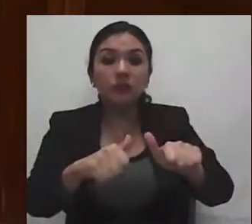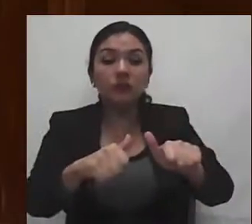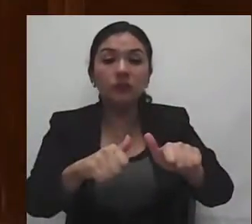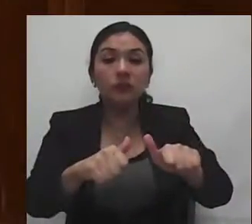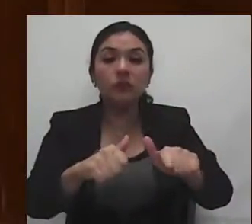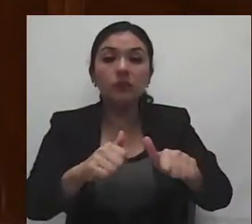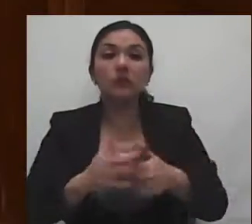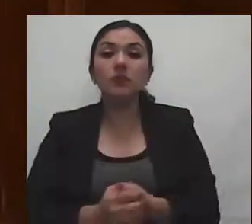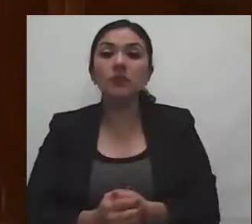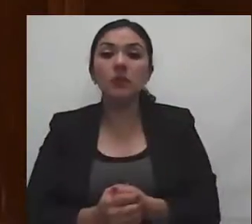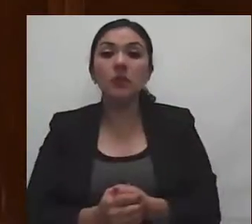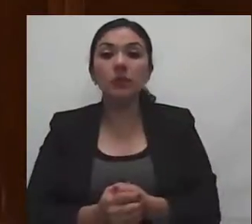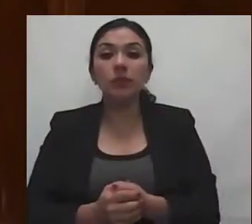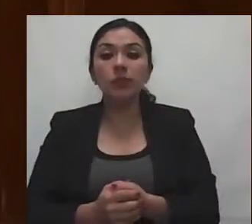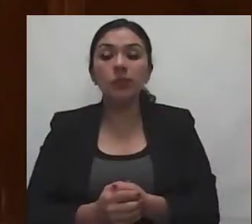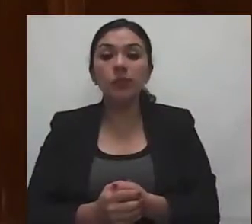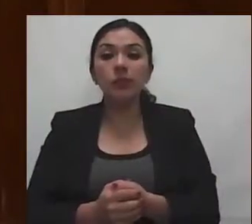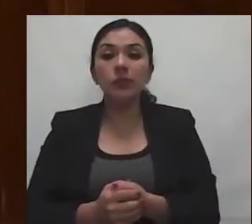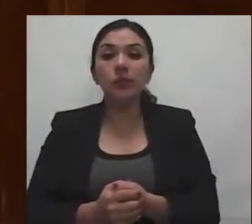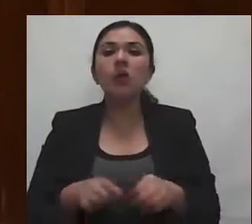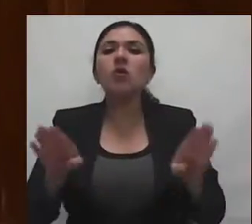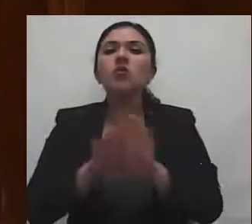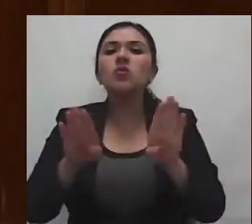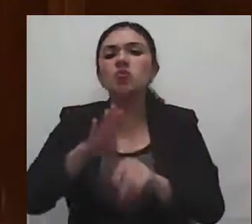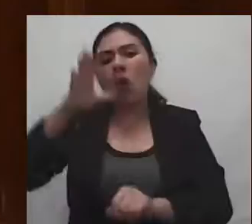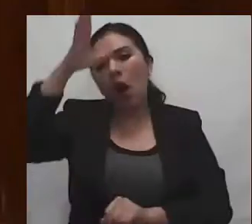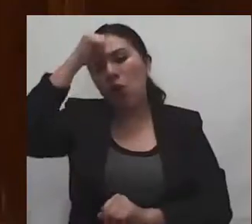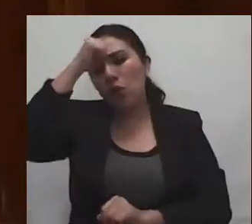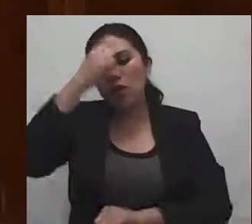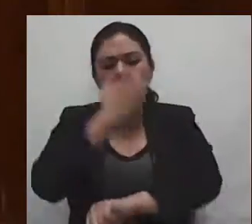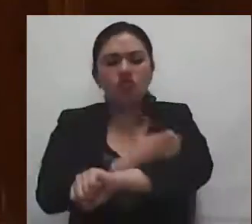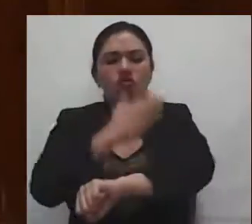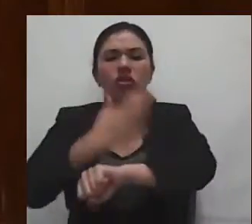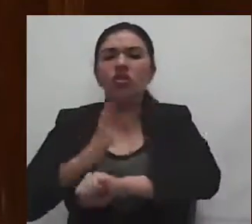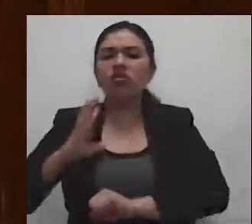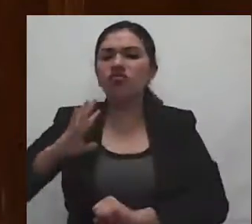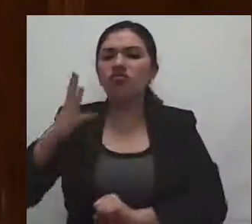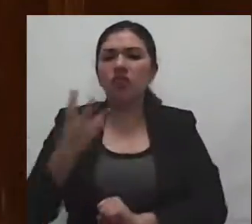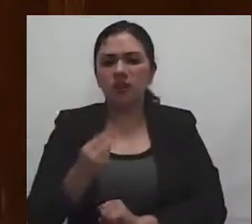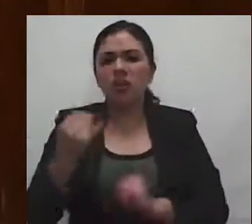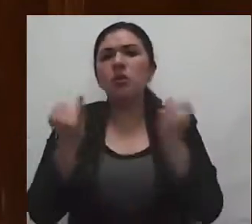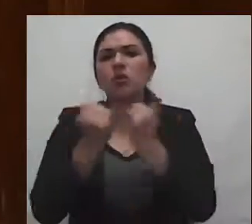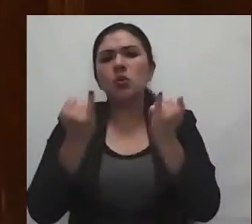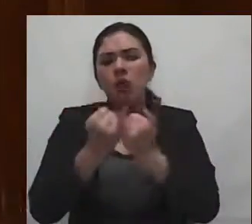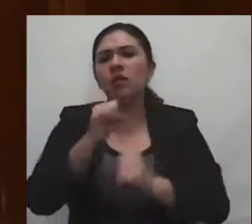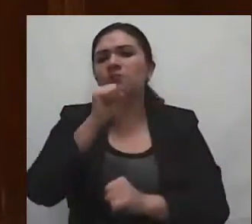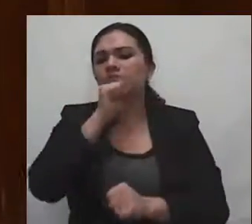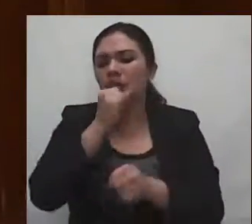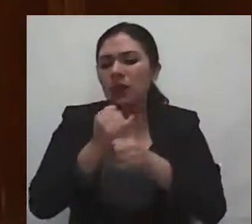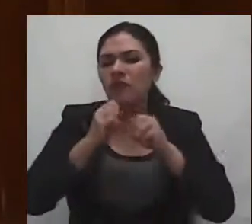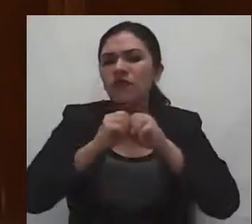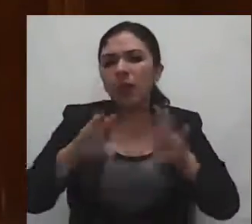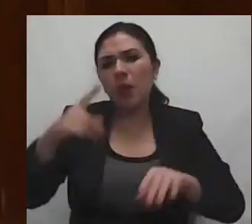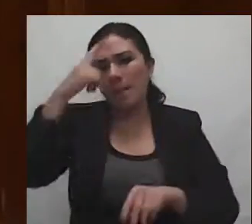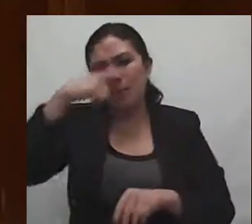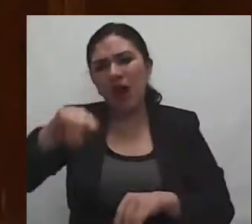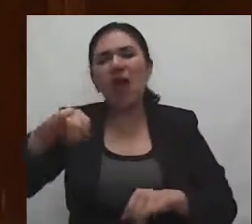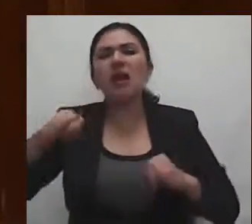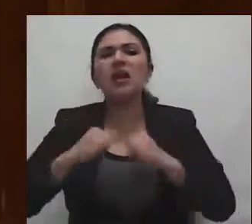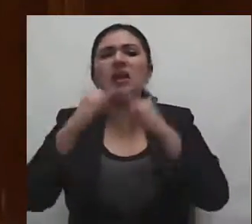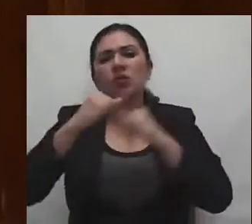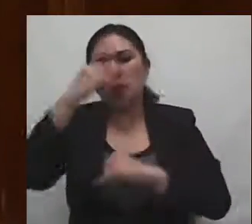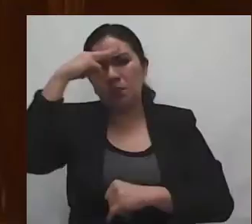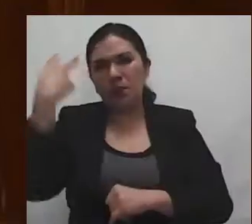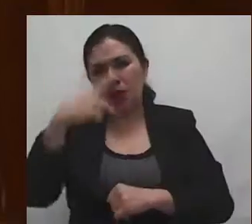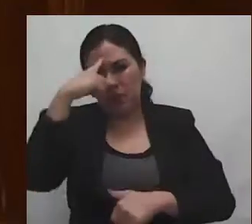De acuerdo con el coordinador de tecnología y datos del Instituto Mexicano para la Competitividad en el